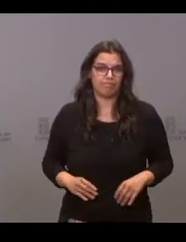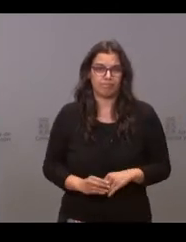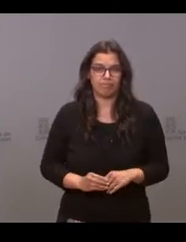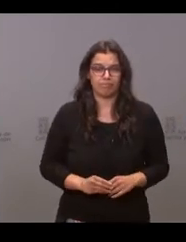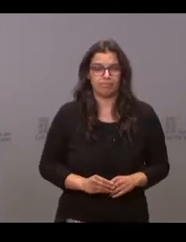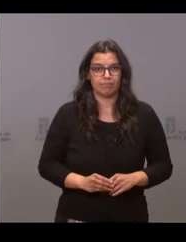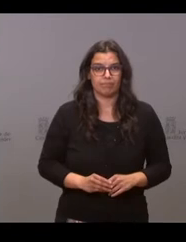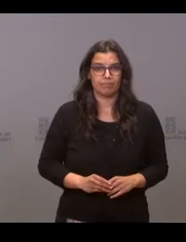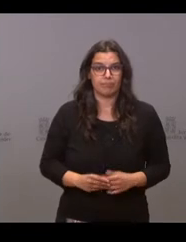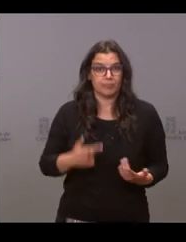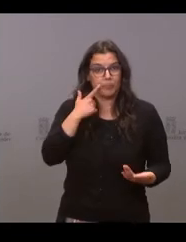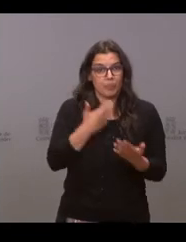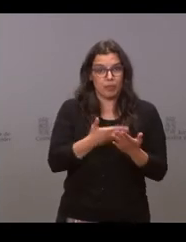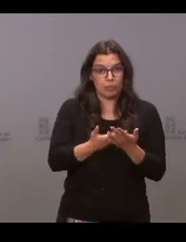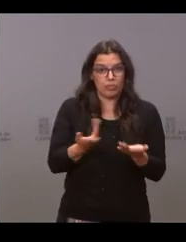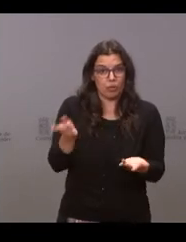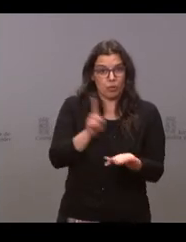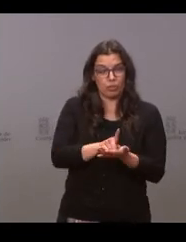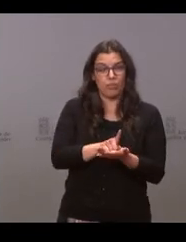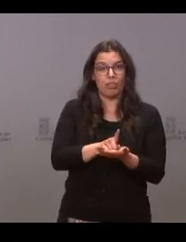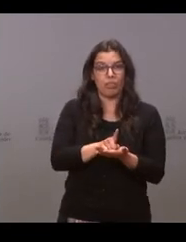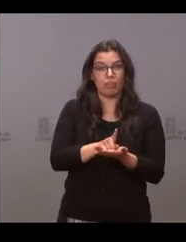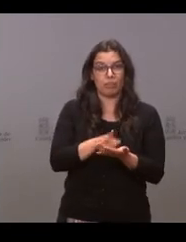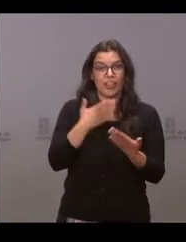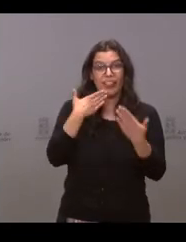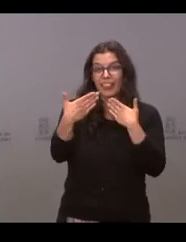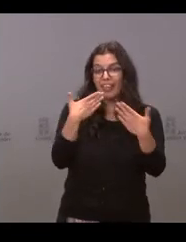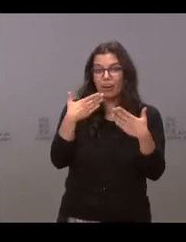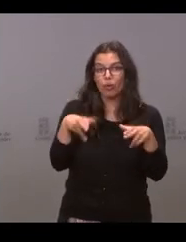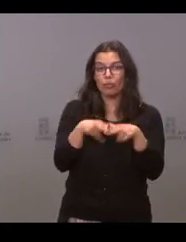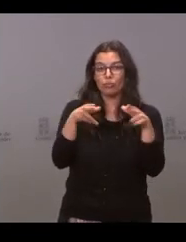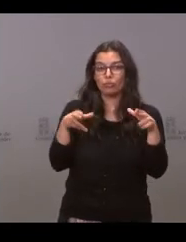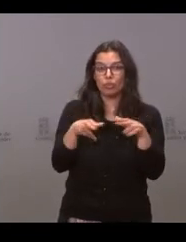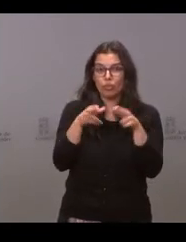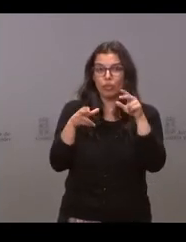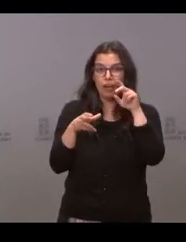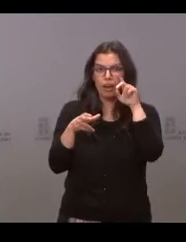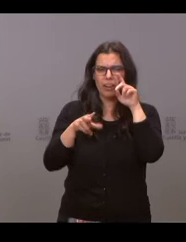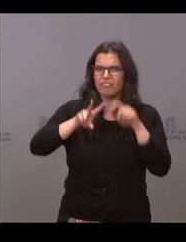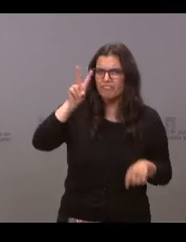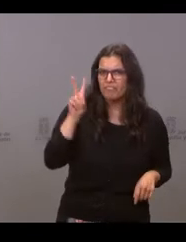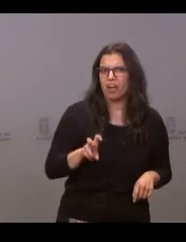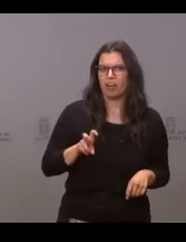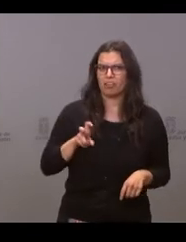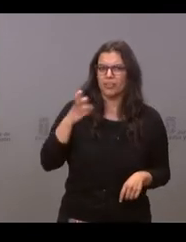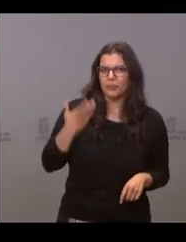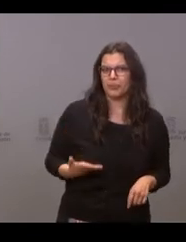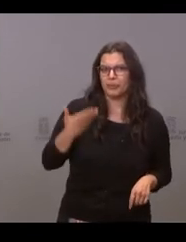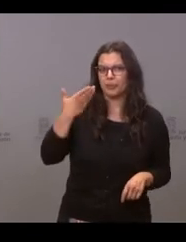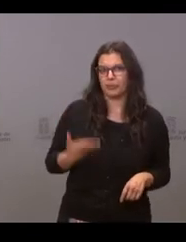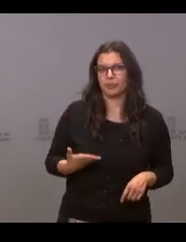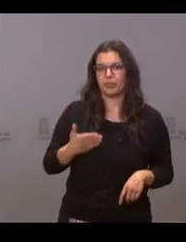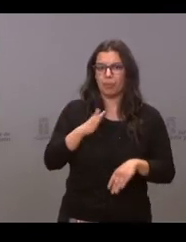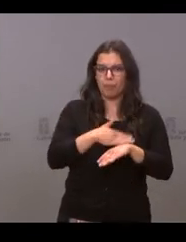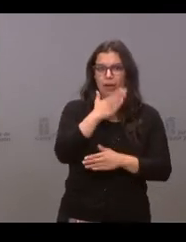se sigue demostrando una vez más que el diálogo social es de gran utilidad para la